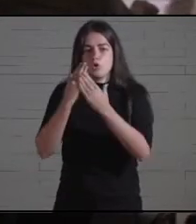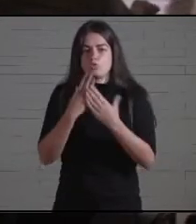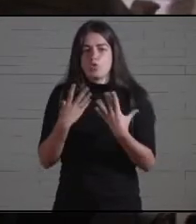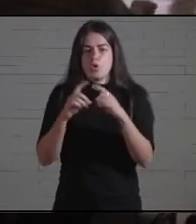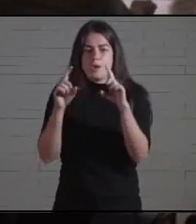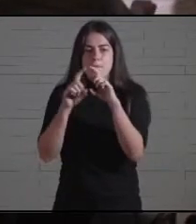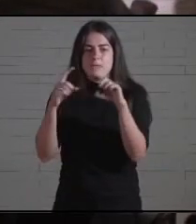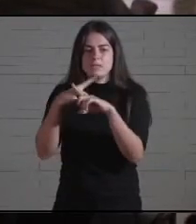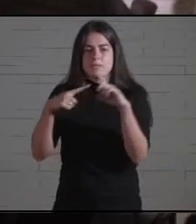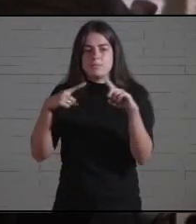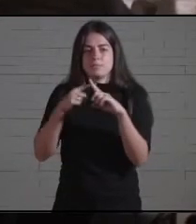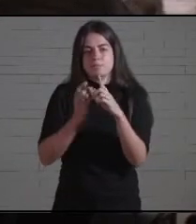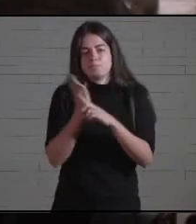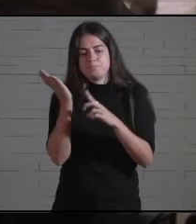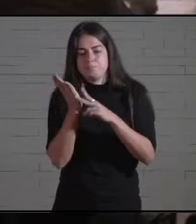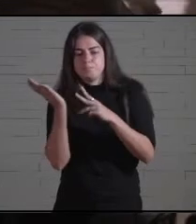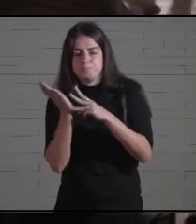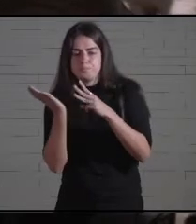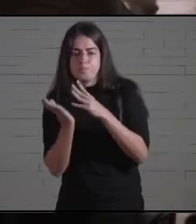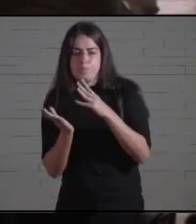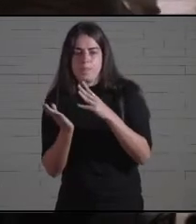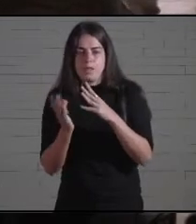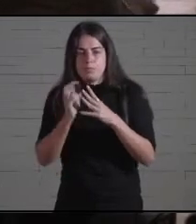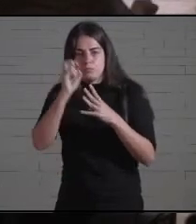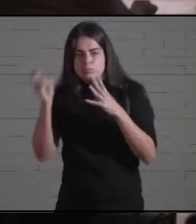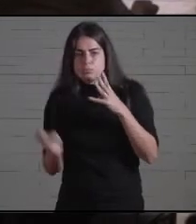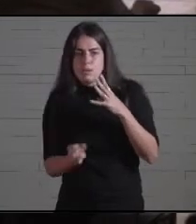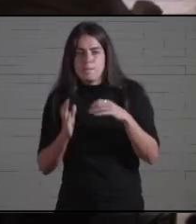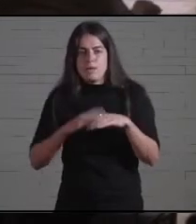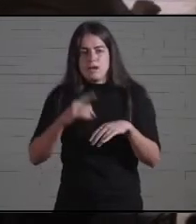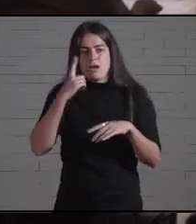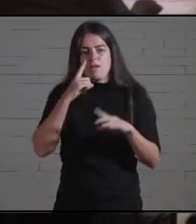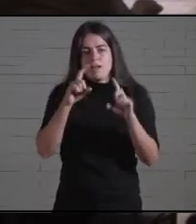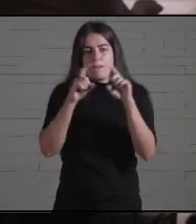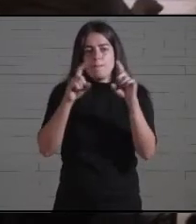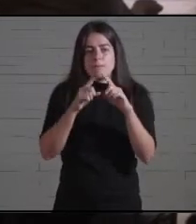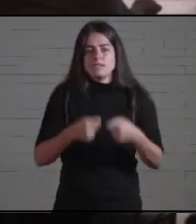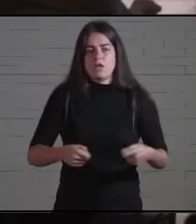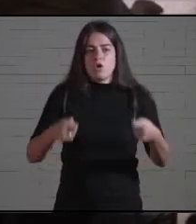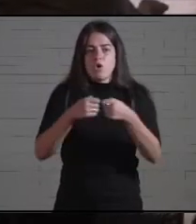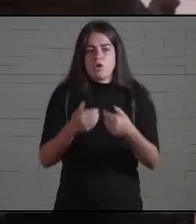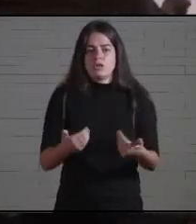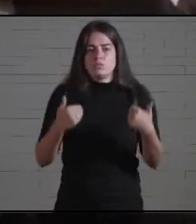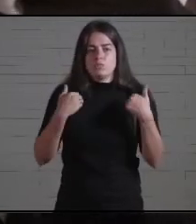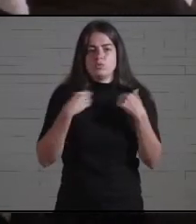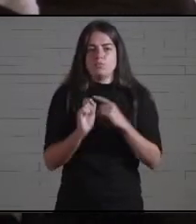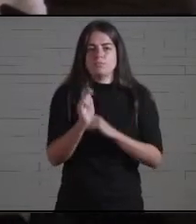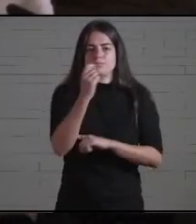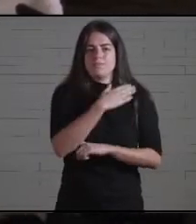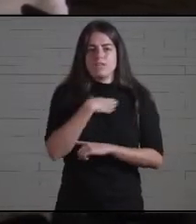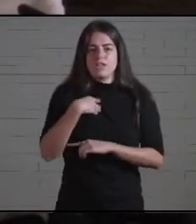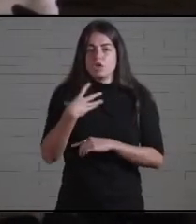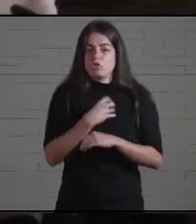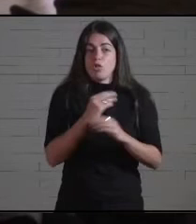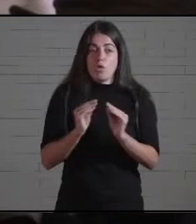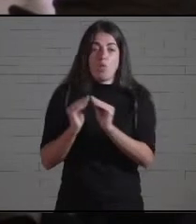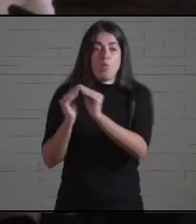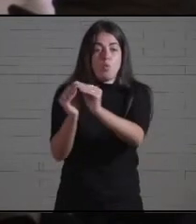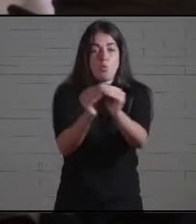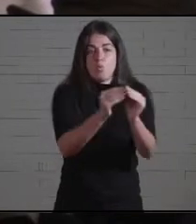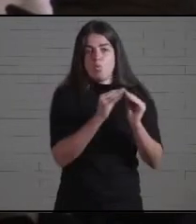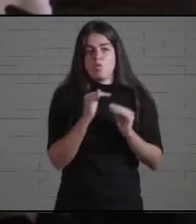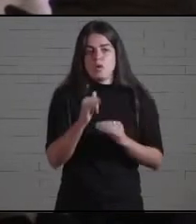vimos que hay varias vías de llegar a ser una empresa corresponsable y desde luego algo que tenían todas en común es que